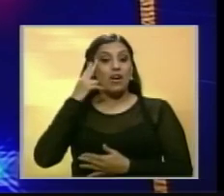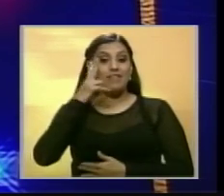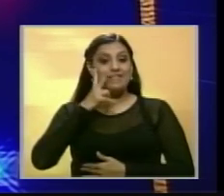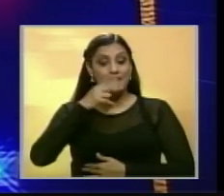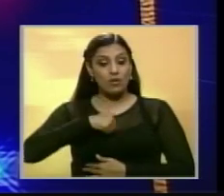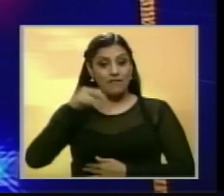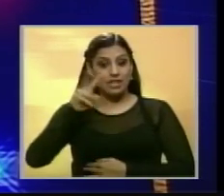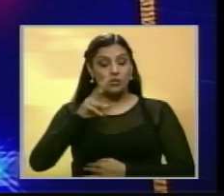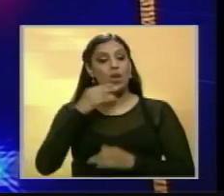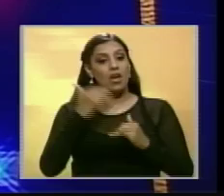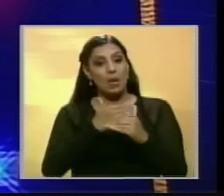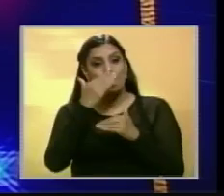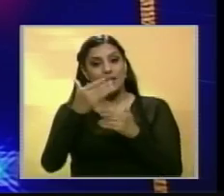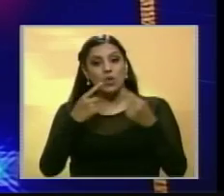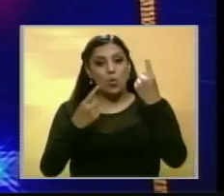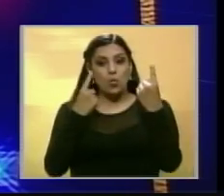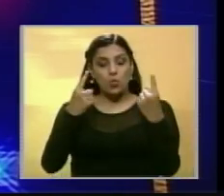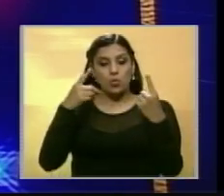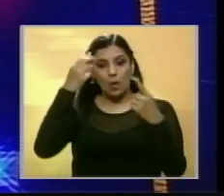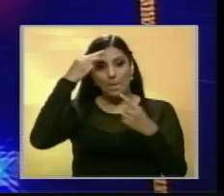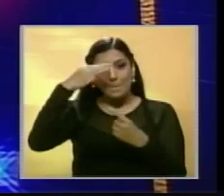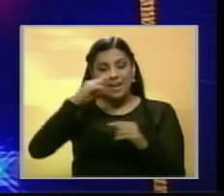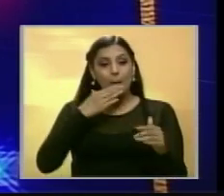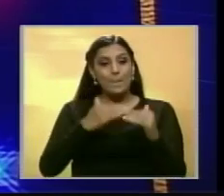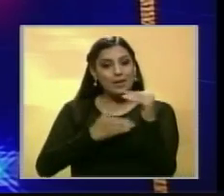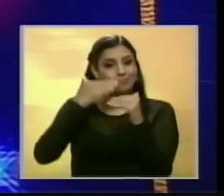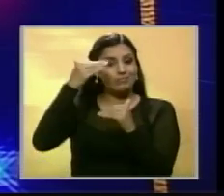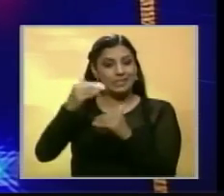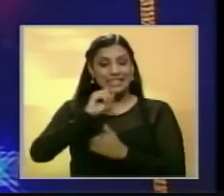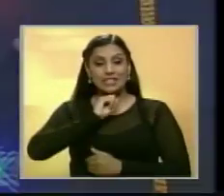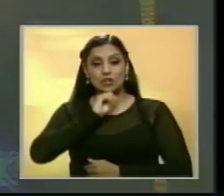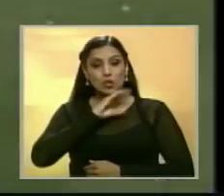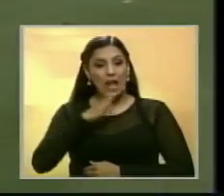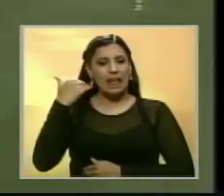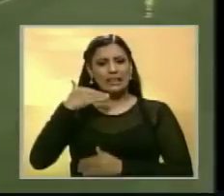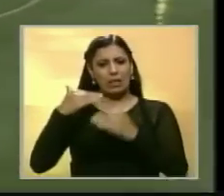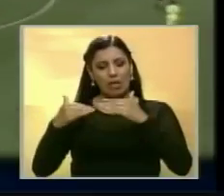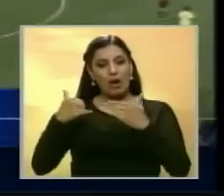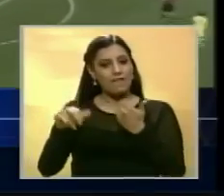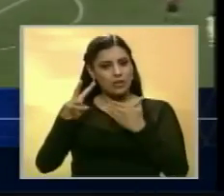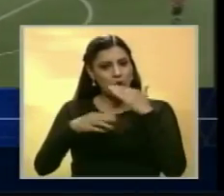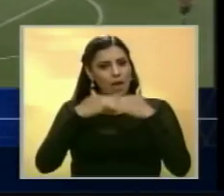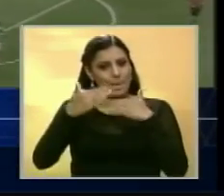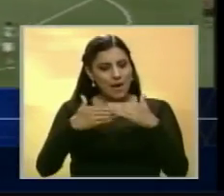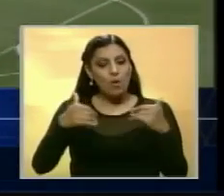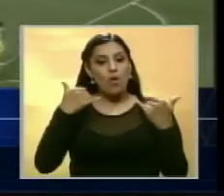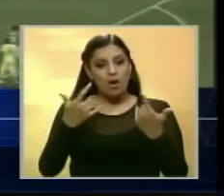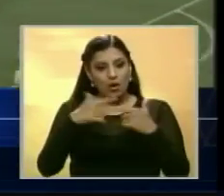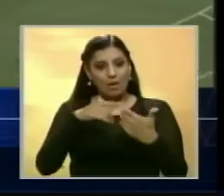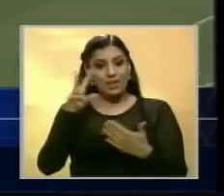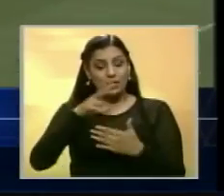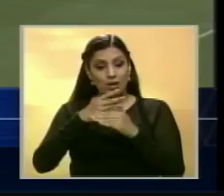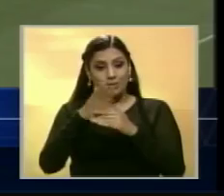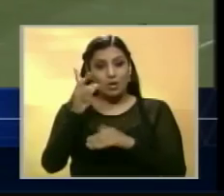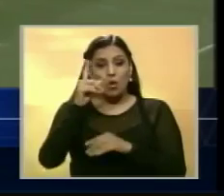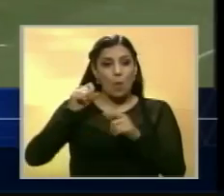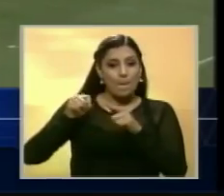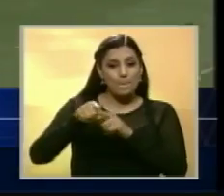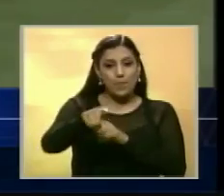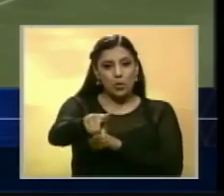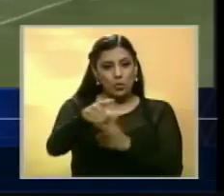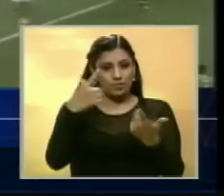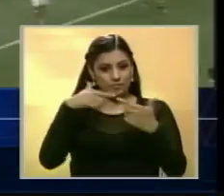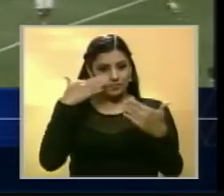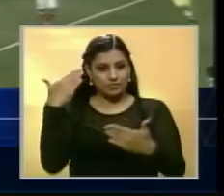Vinotinto igualó un gol con México para lograr el mejor arranque de su historia. Vamos a Houston, 10 minutos de juego y Venezuela abre el marcador con una jugada a balón